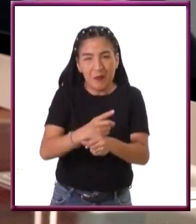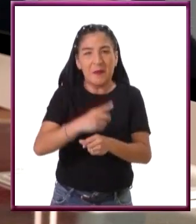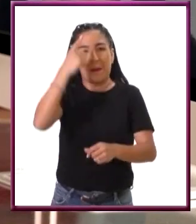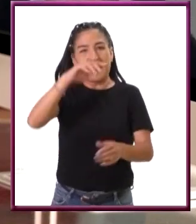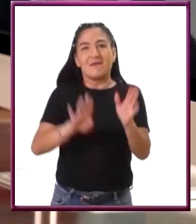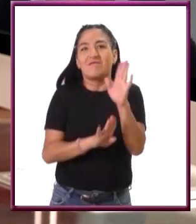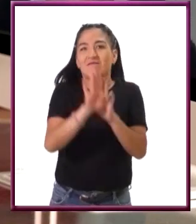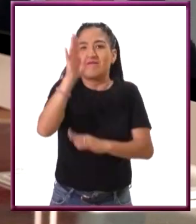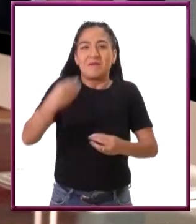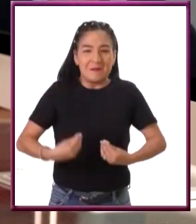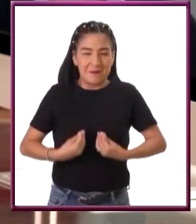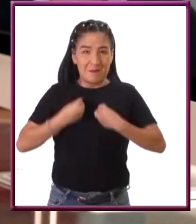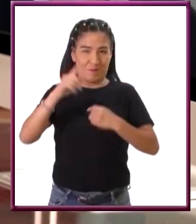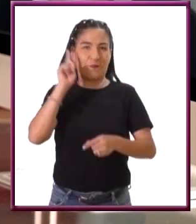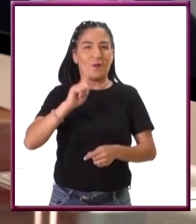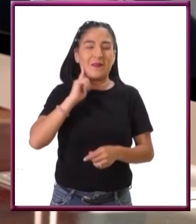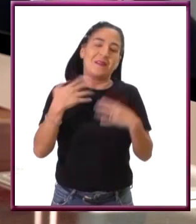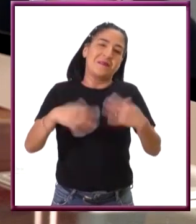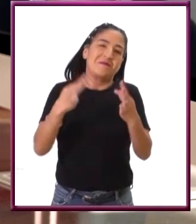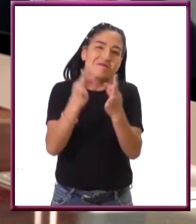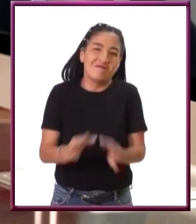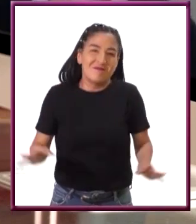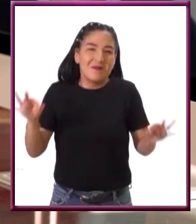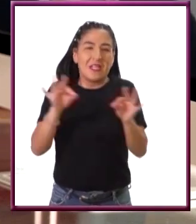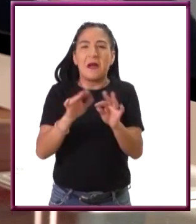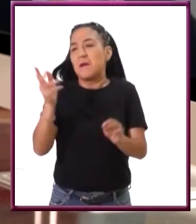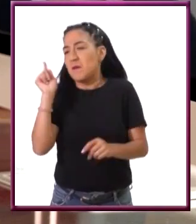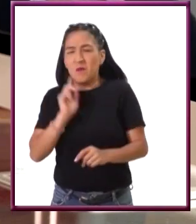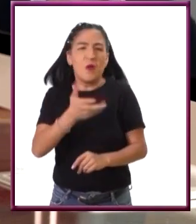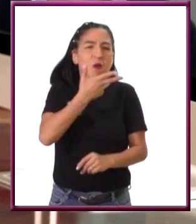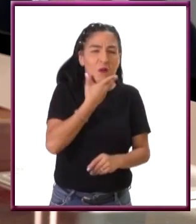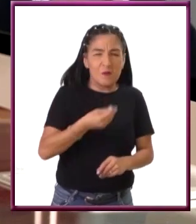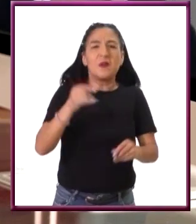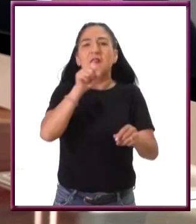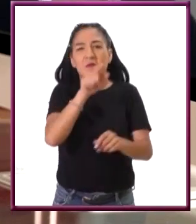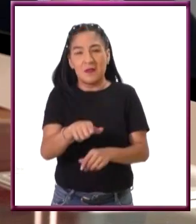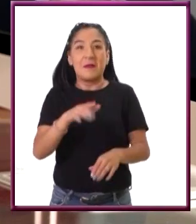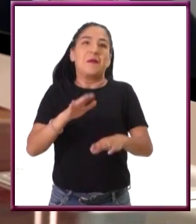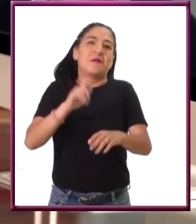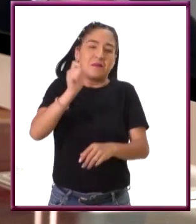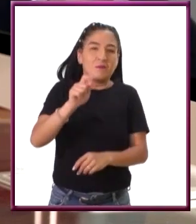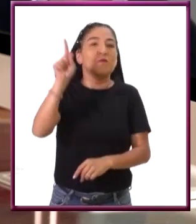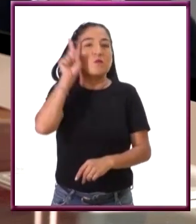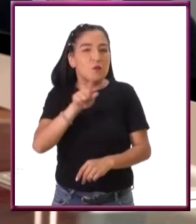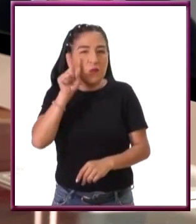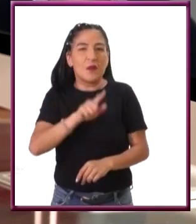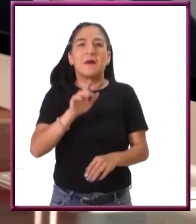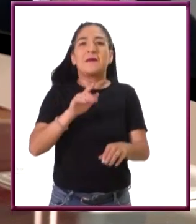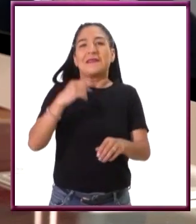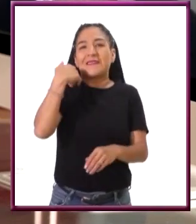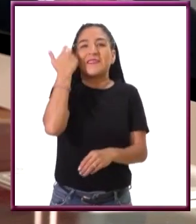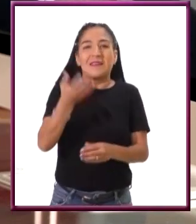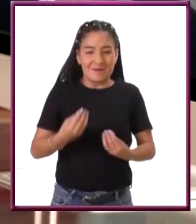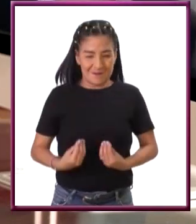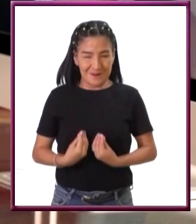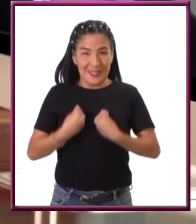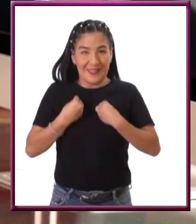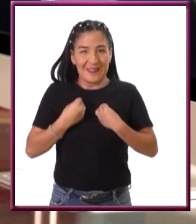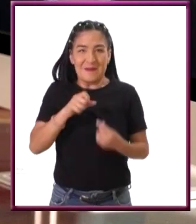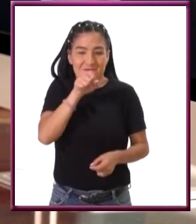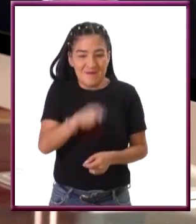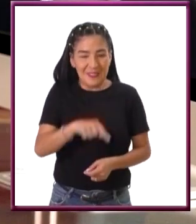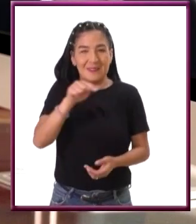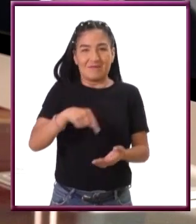de superación, es fundamental para cualquier ser humano, para cualquier mujer que pretenda